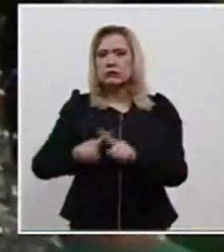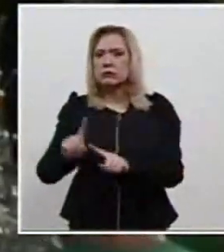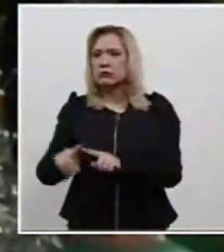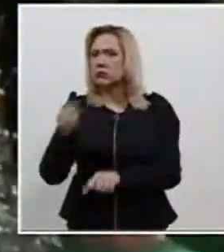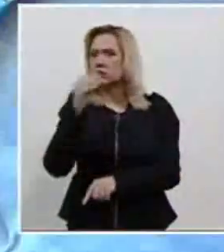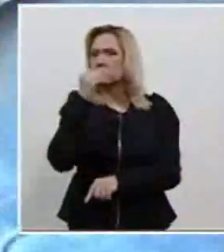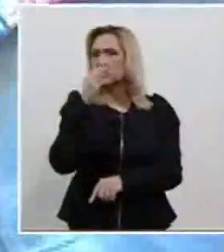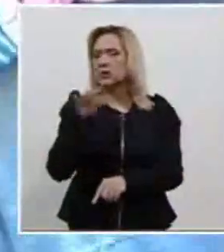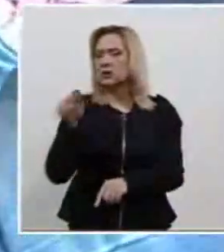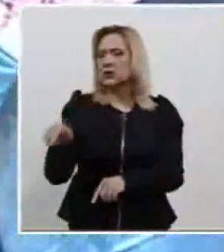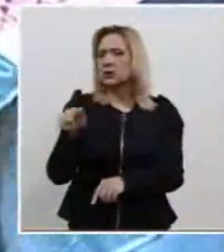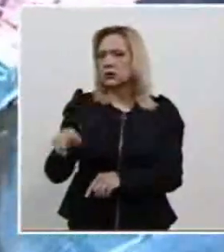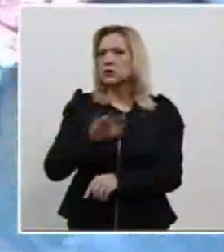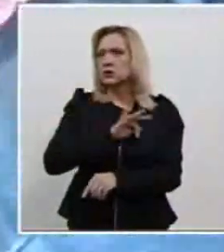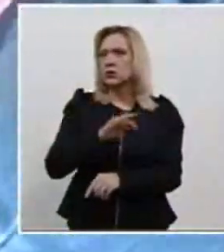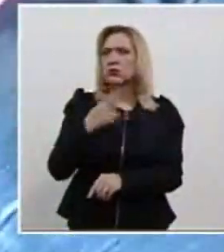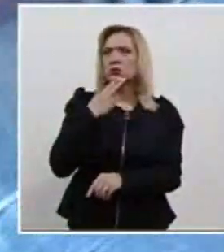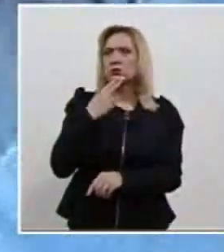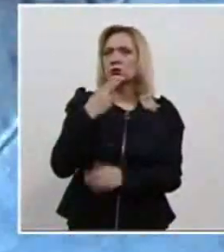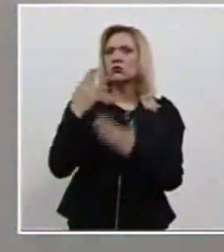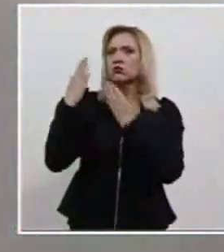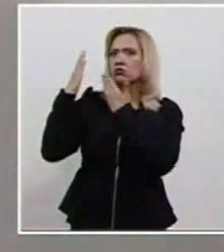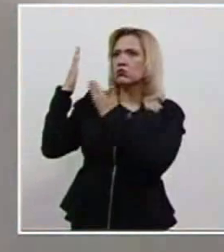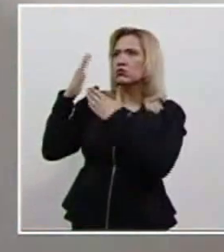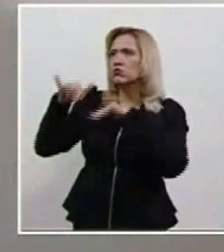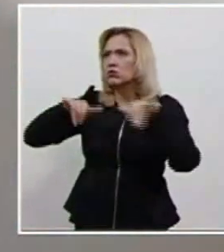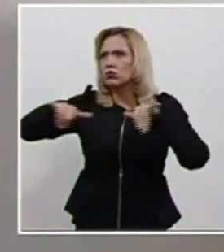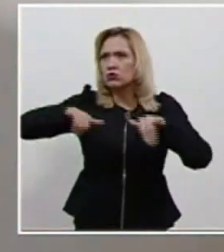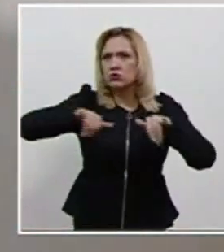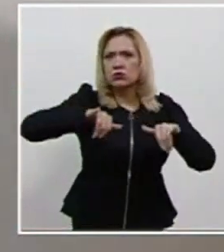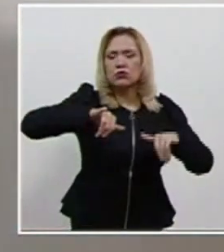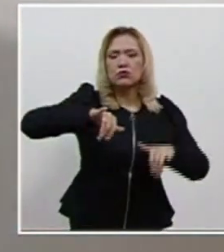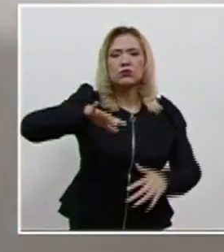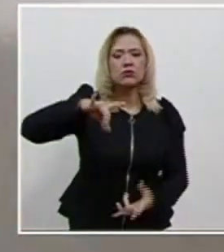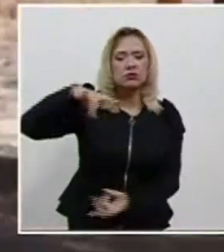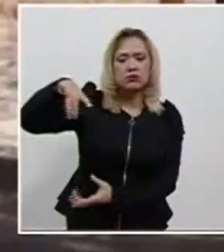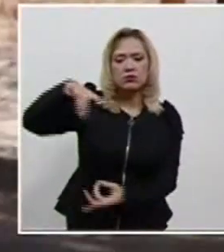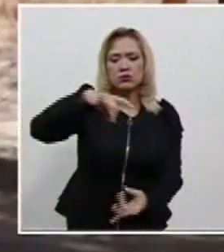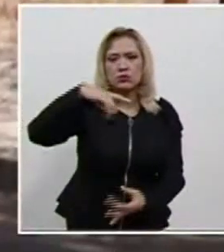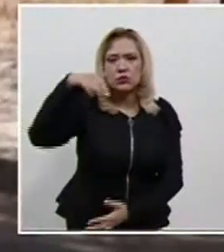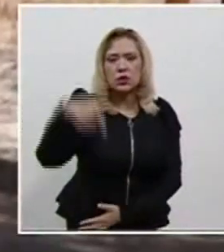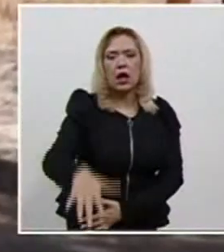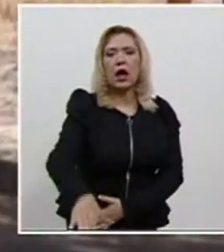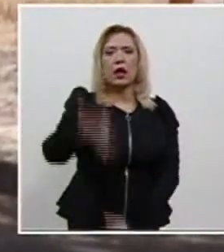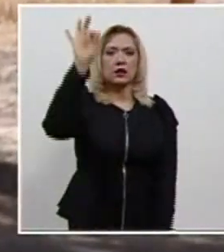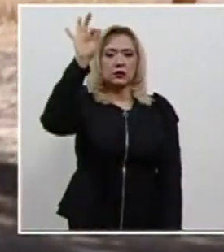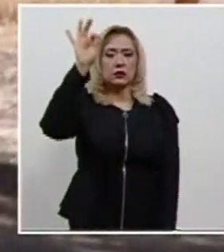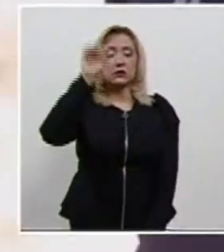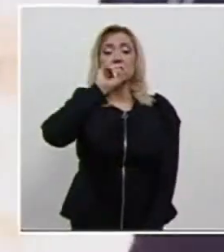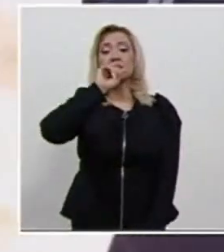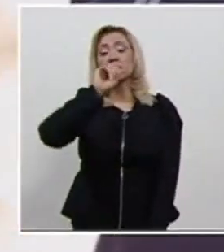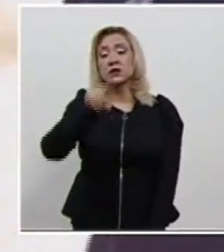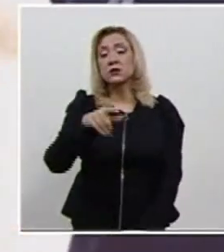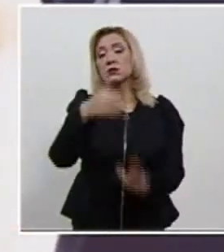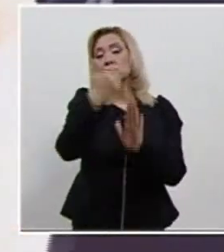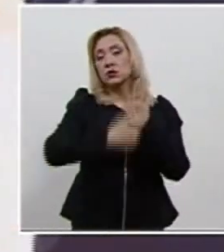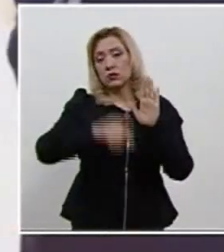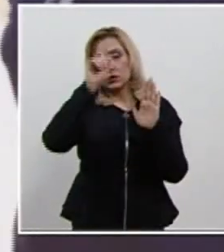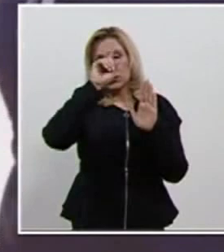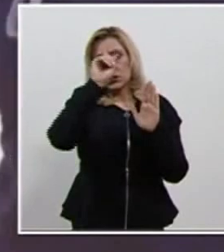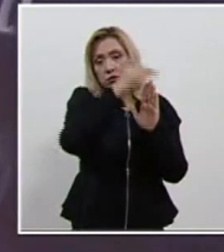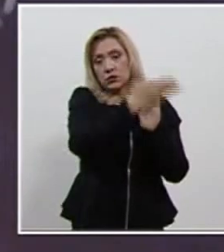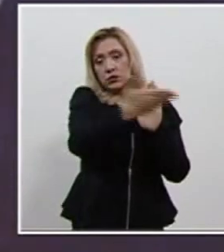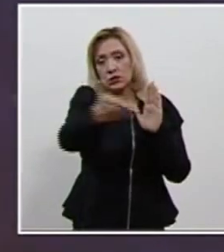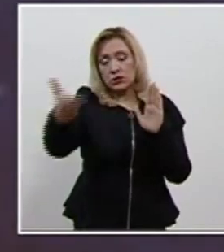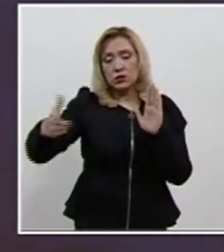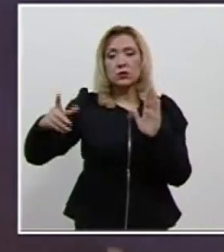muchos elementos que pueden ser utilizados para la localización. En este documento también se hacen recomendaciones a los estados